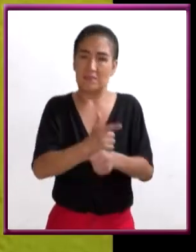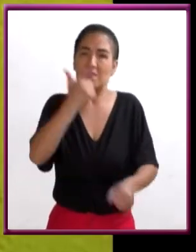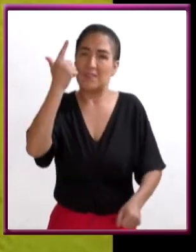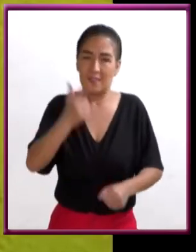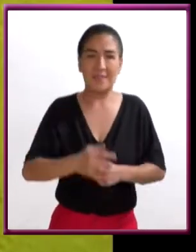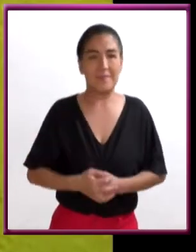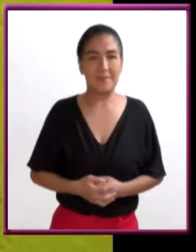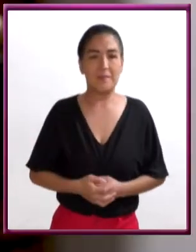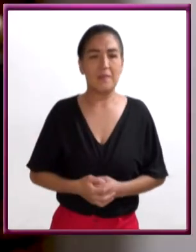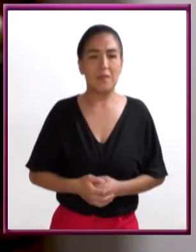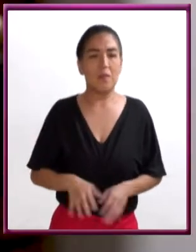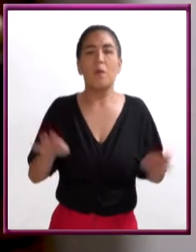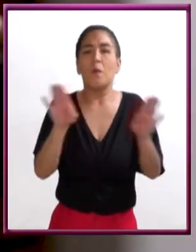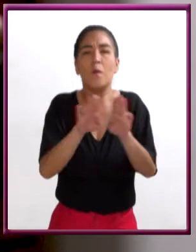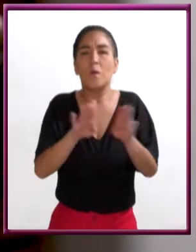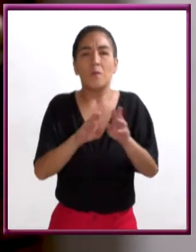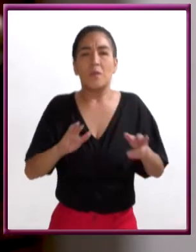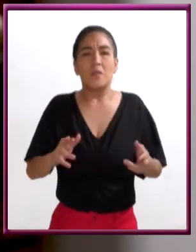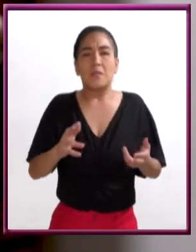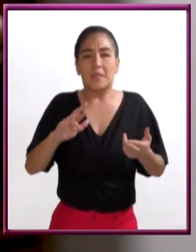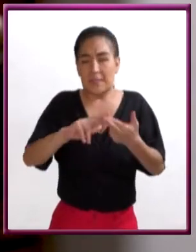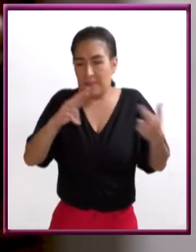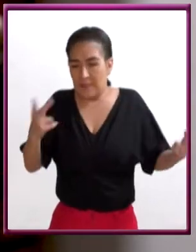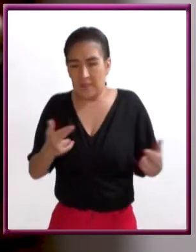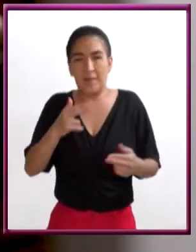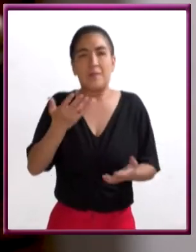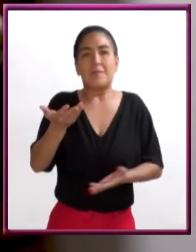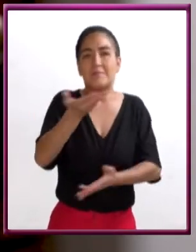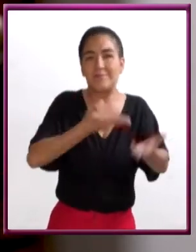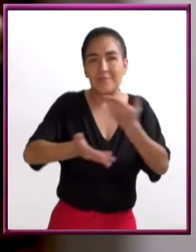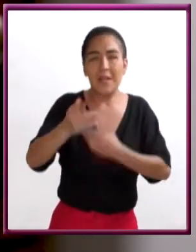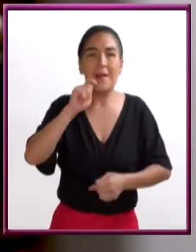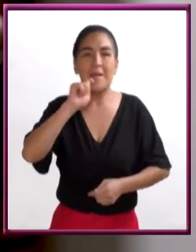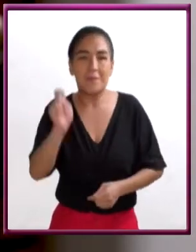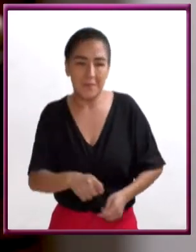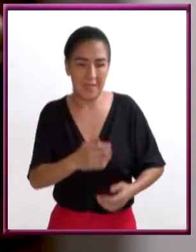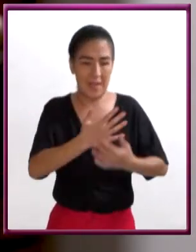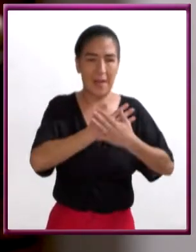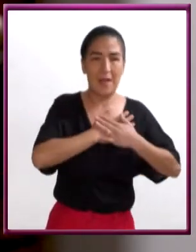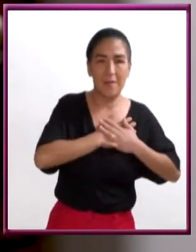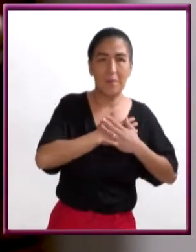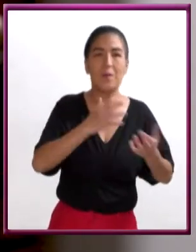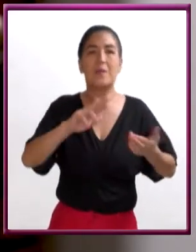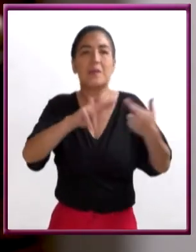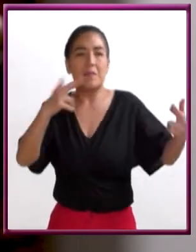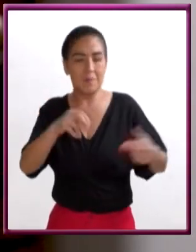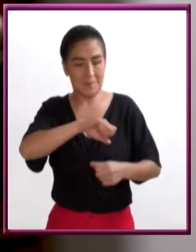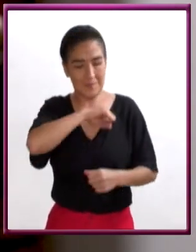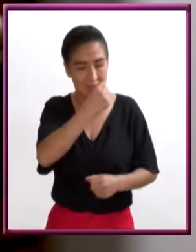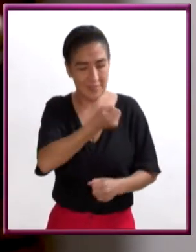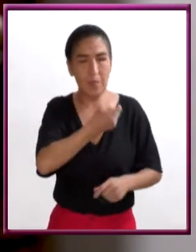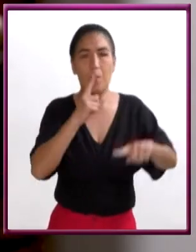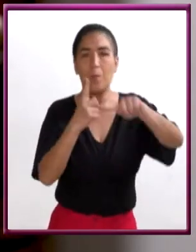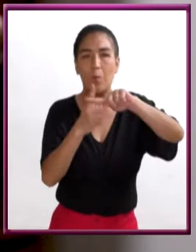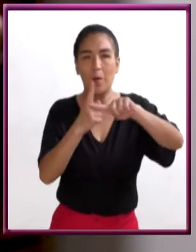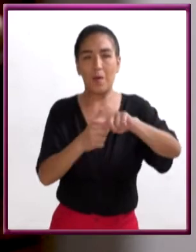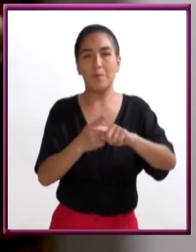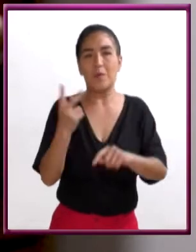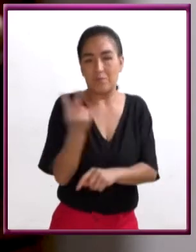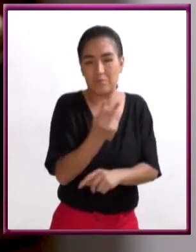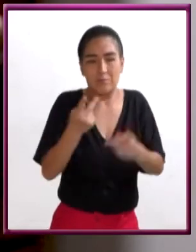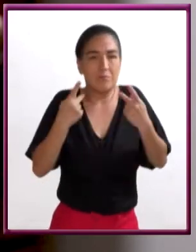son muy graves. ¿Cómo debe ser una relación amistosa o de amor o una relación sana entre dos